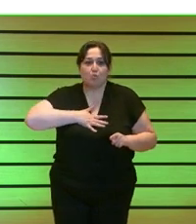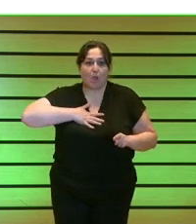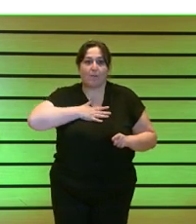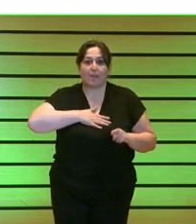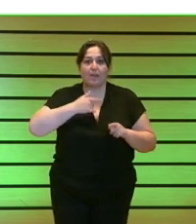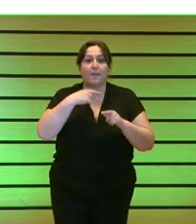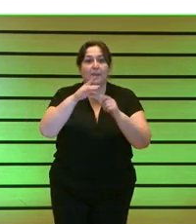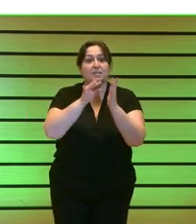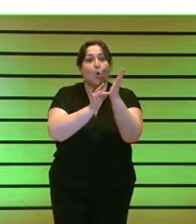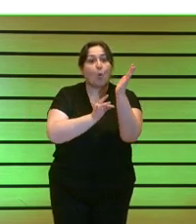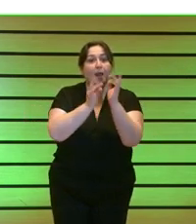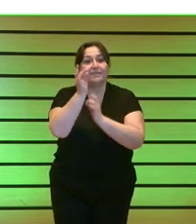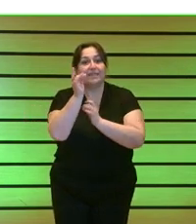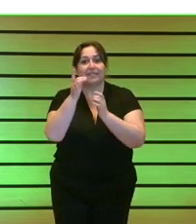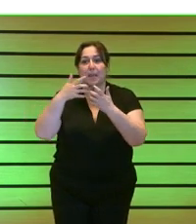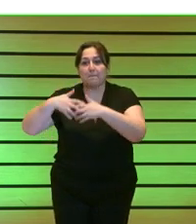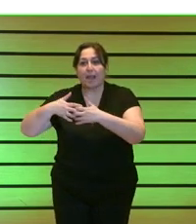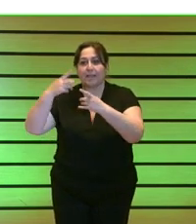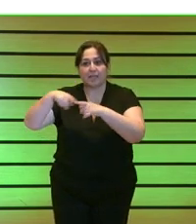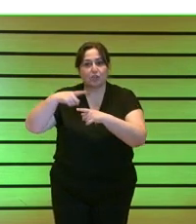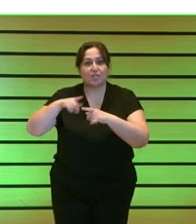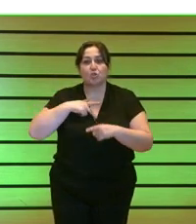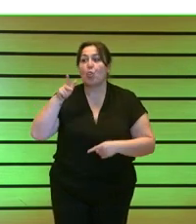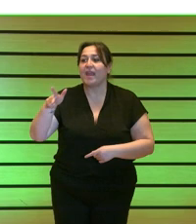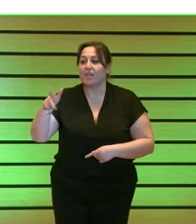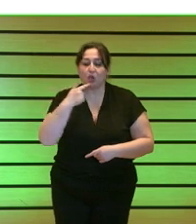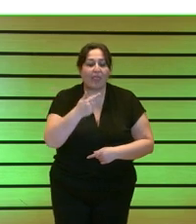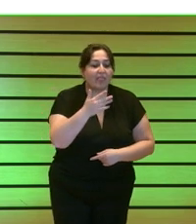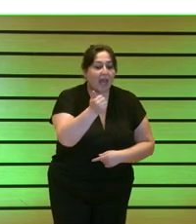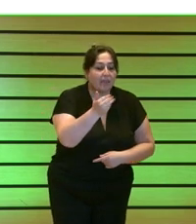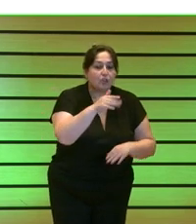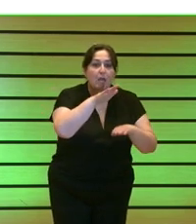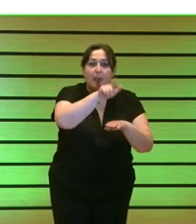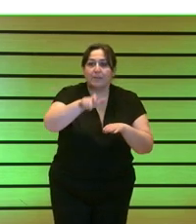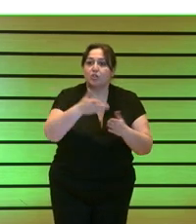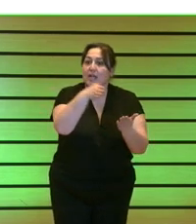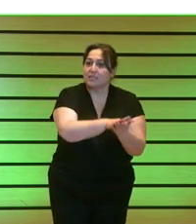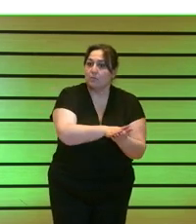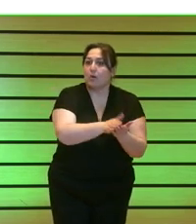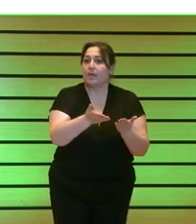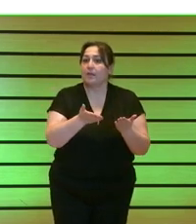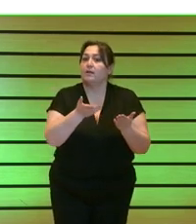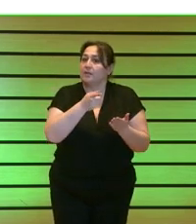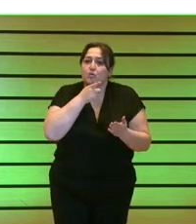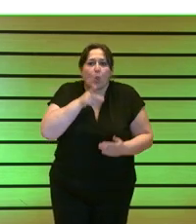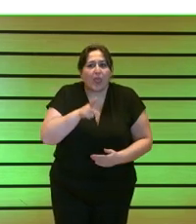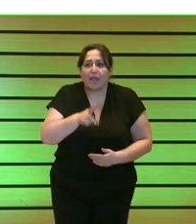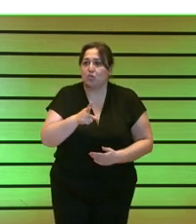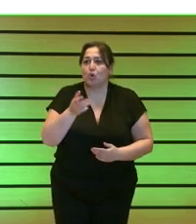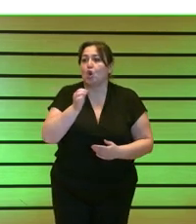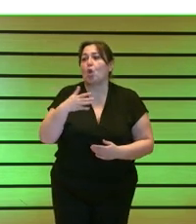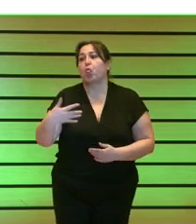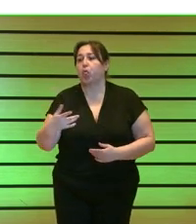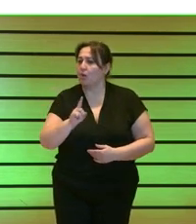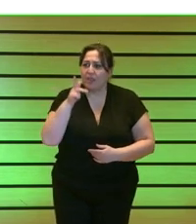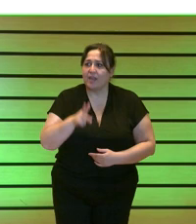maquinaria pero el derecho a decir adiós para los que se van y para los que se quedan no debe ser menor o esta enfermera